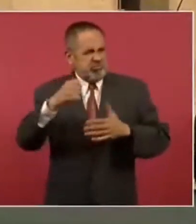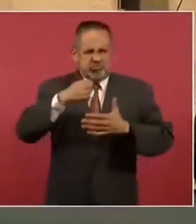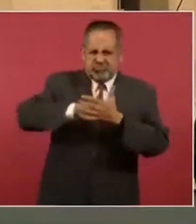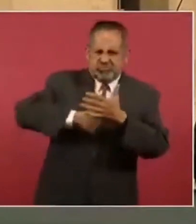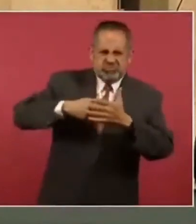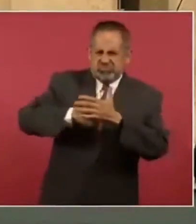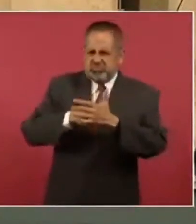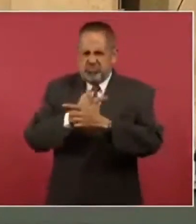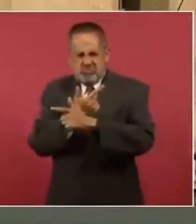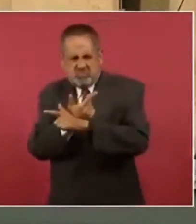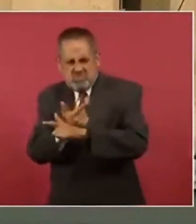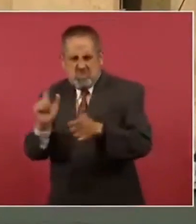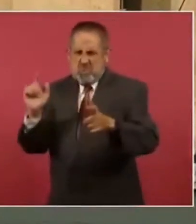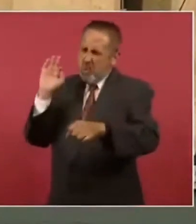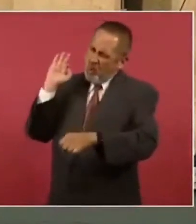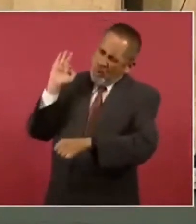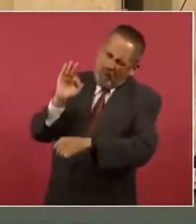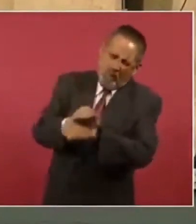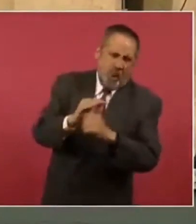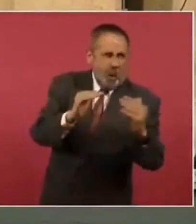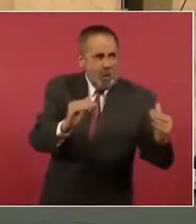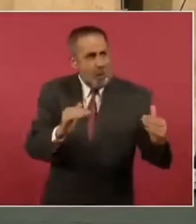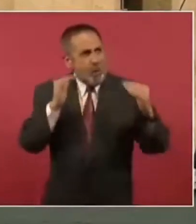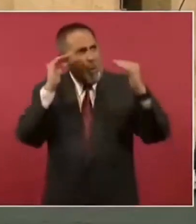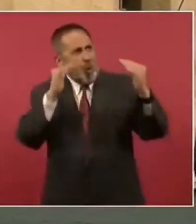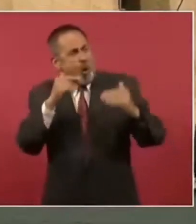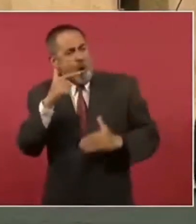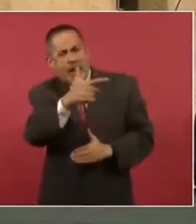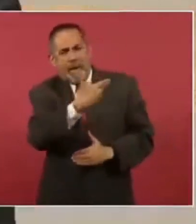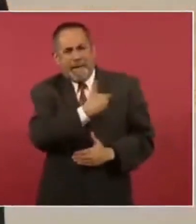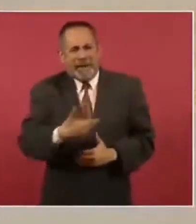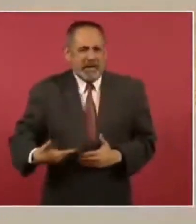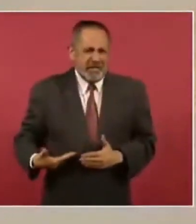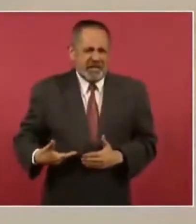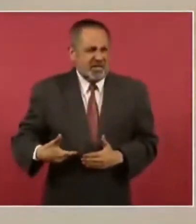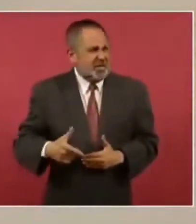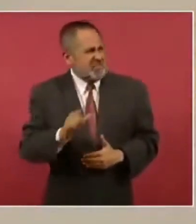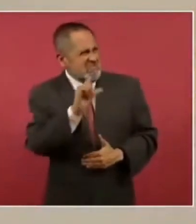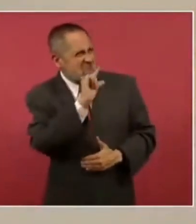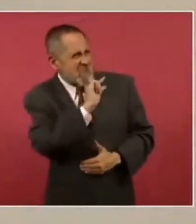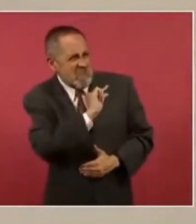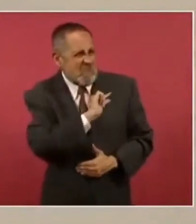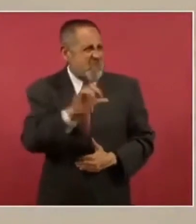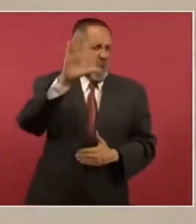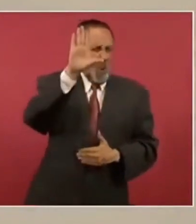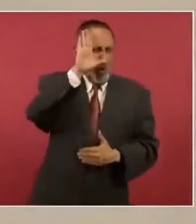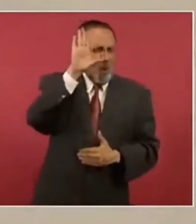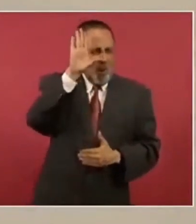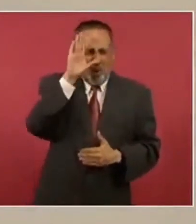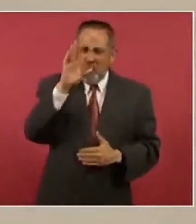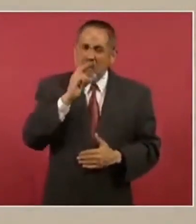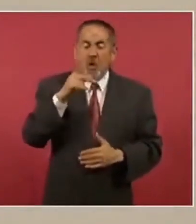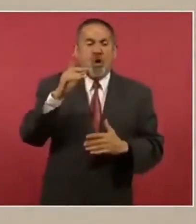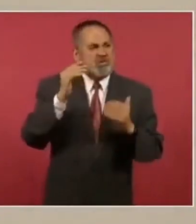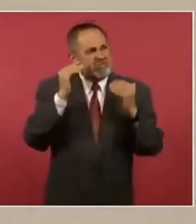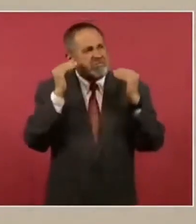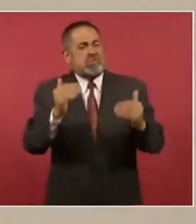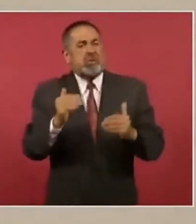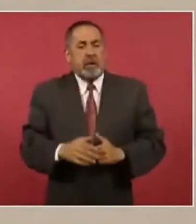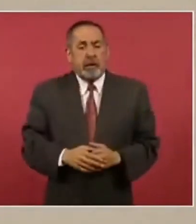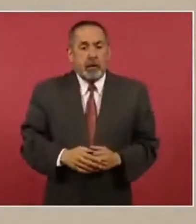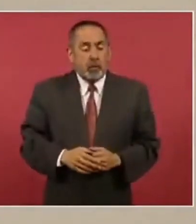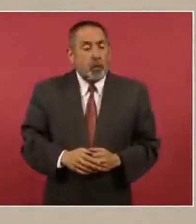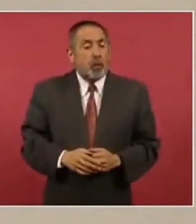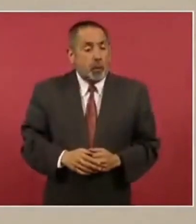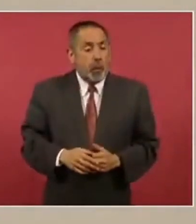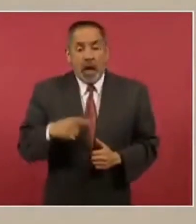las libertades, un presidente gigantesco. La autenticidad de su